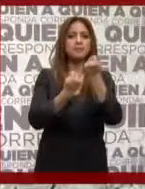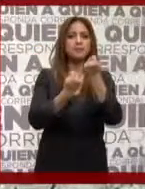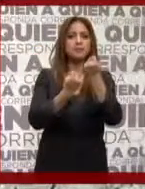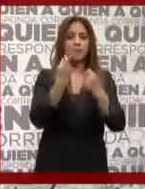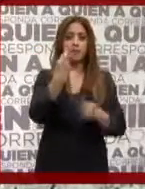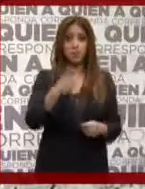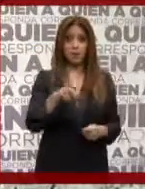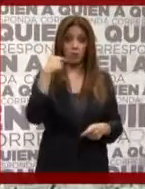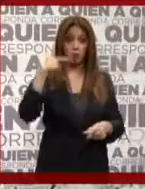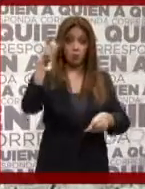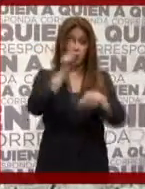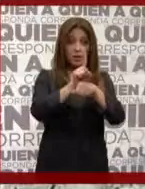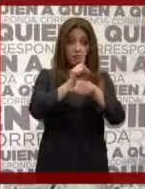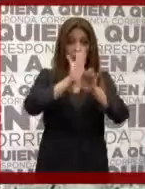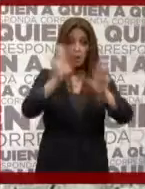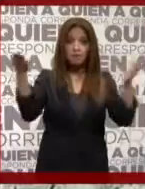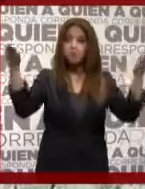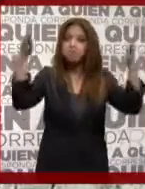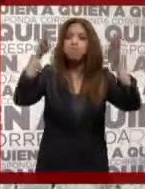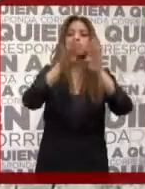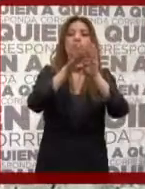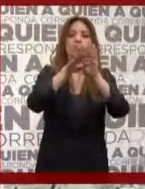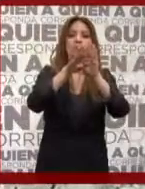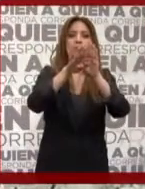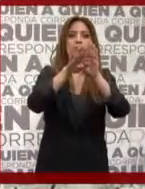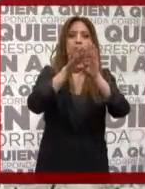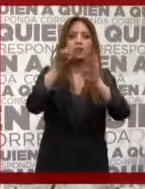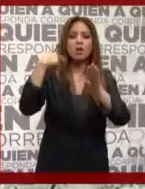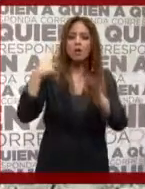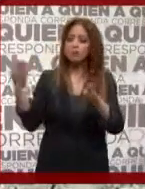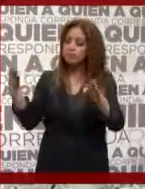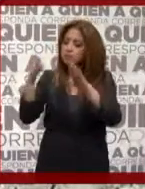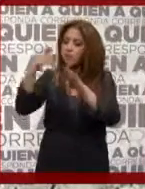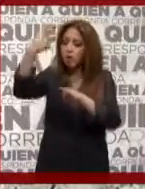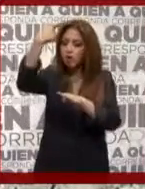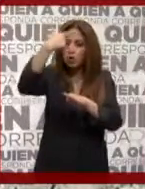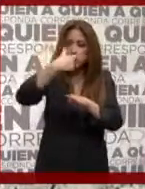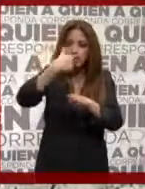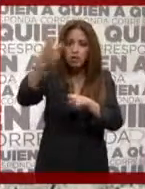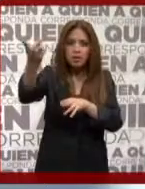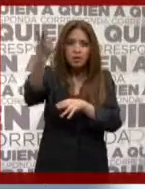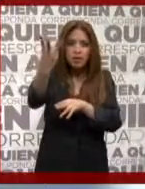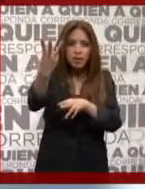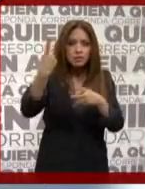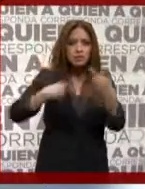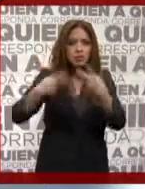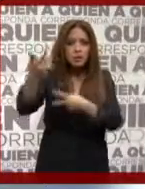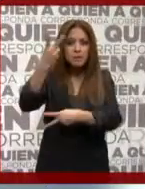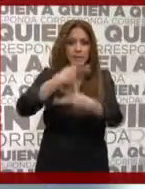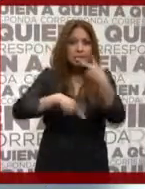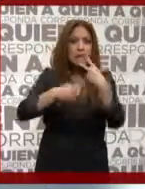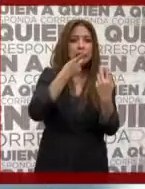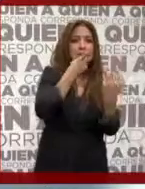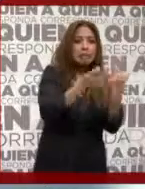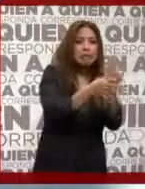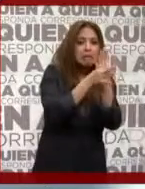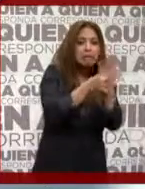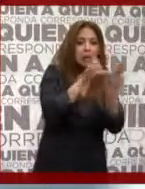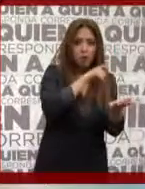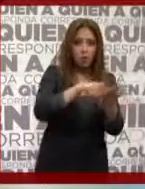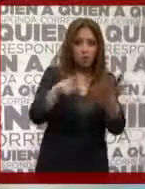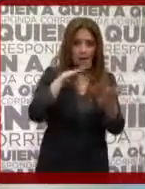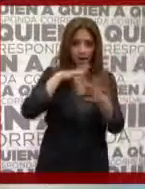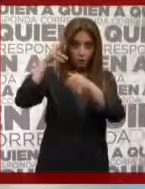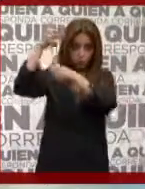a cerrar, ya era noche, y llegan tres individuos, al parecer a comprar. Una cámara grabó la llegada de las tres